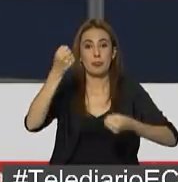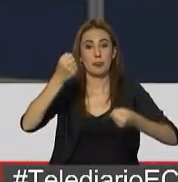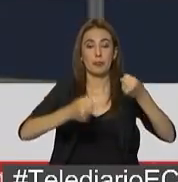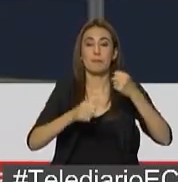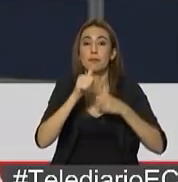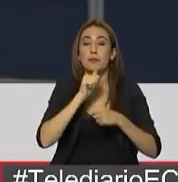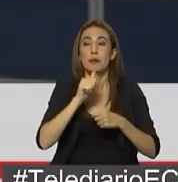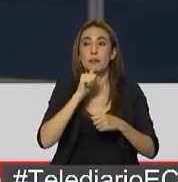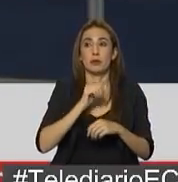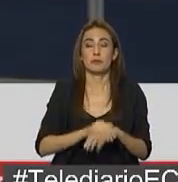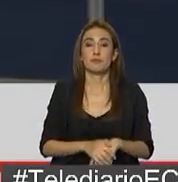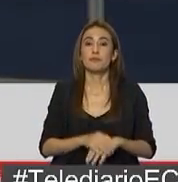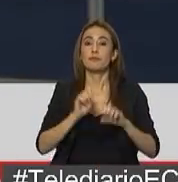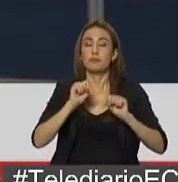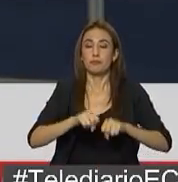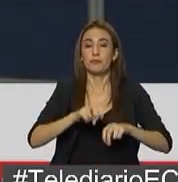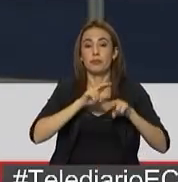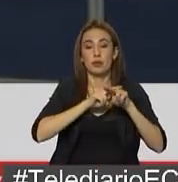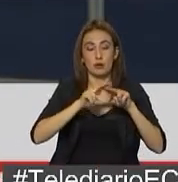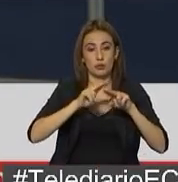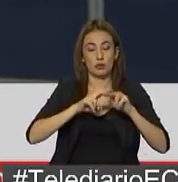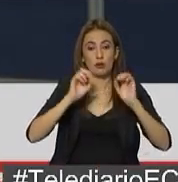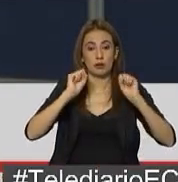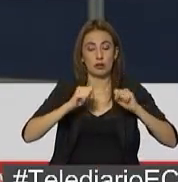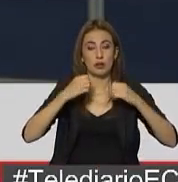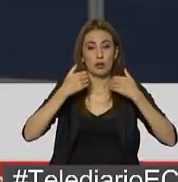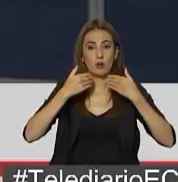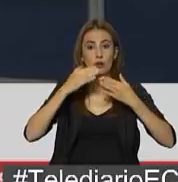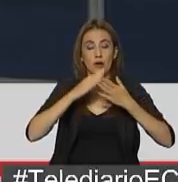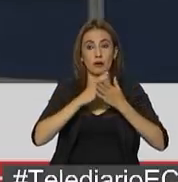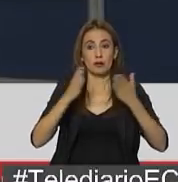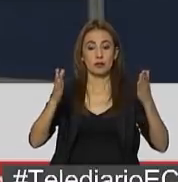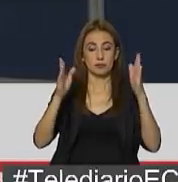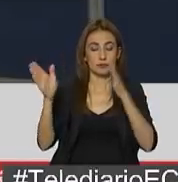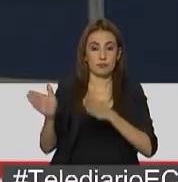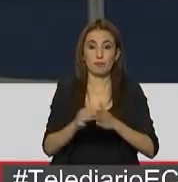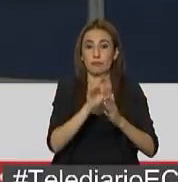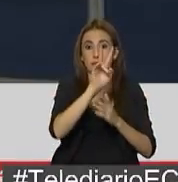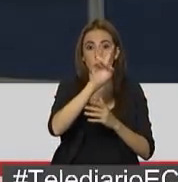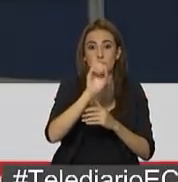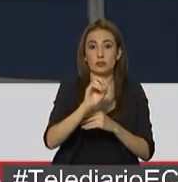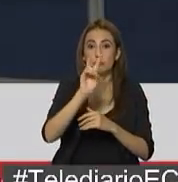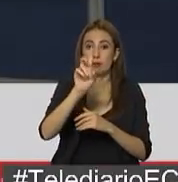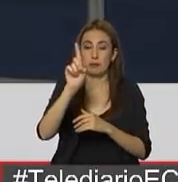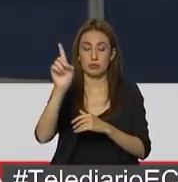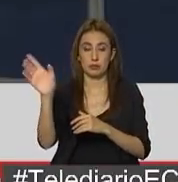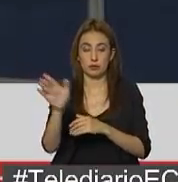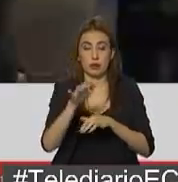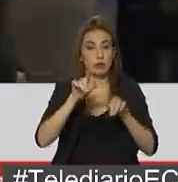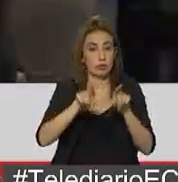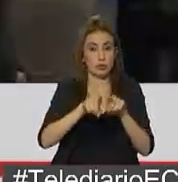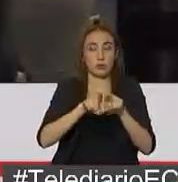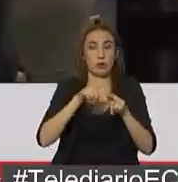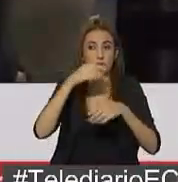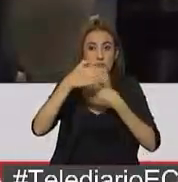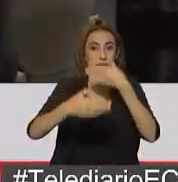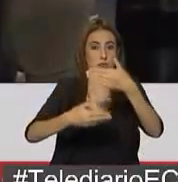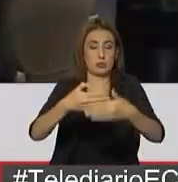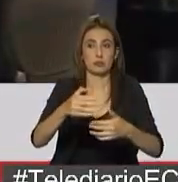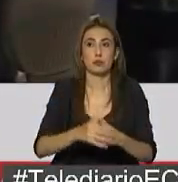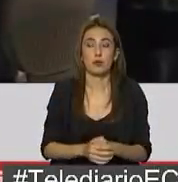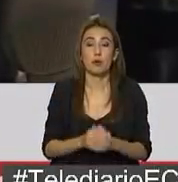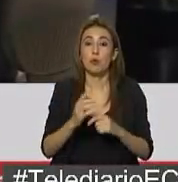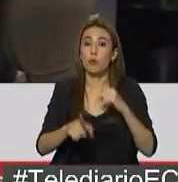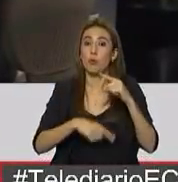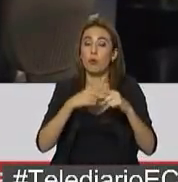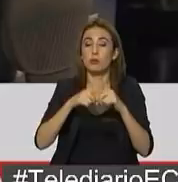Para lo que es revisión técnica vehicular, el valor pagado servirá como crédito para el 2021 para el mismo proceso. Antes de que inicie este